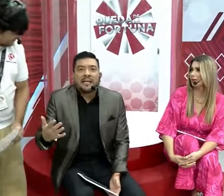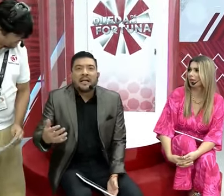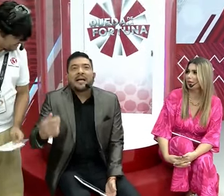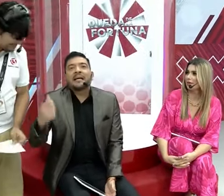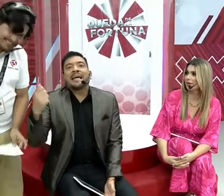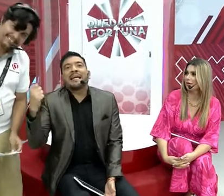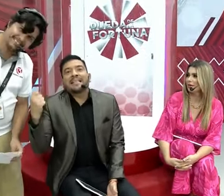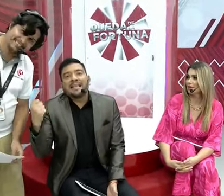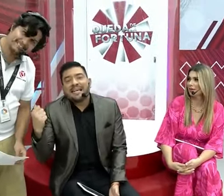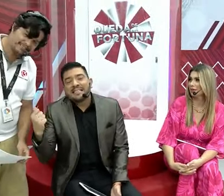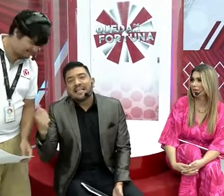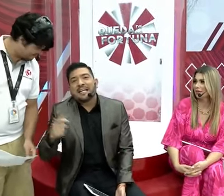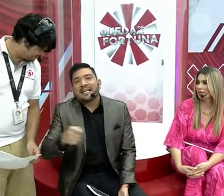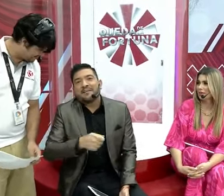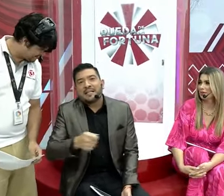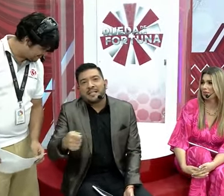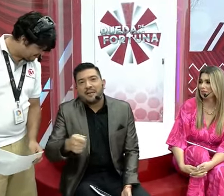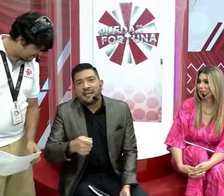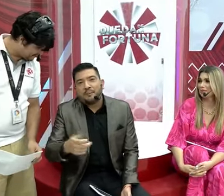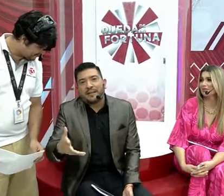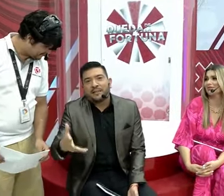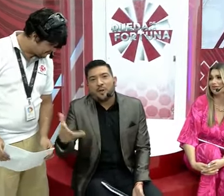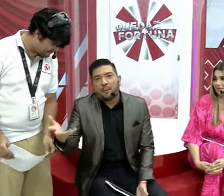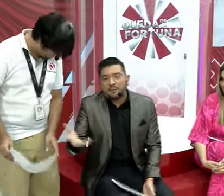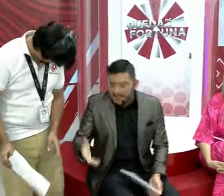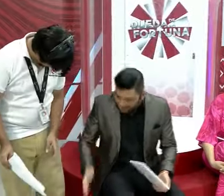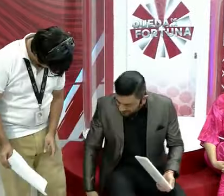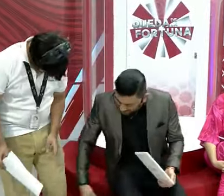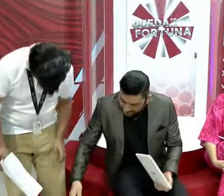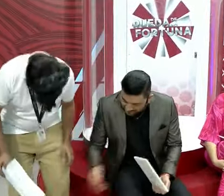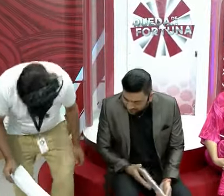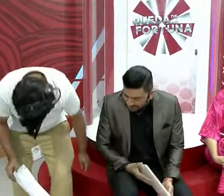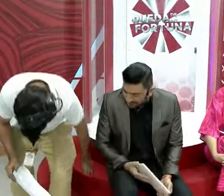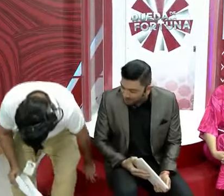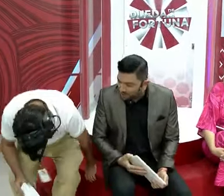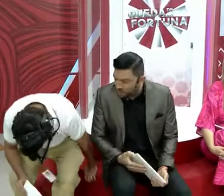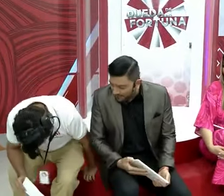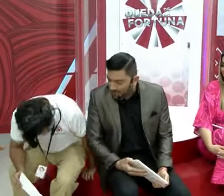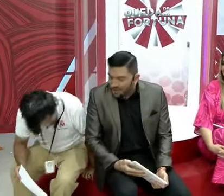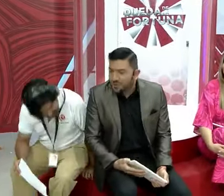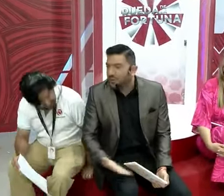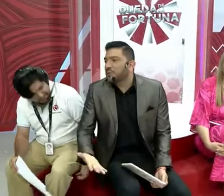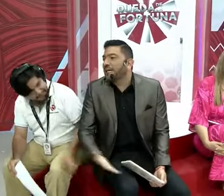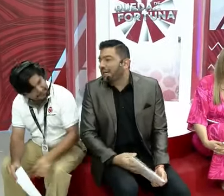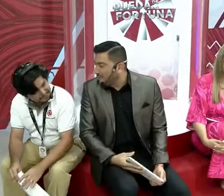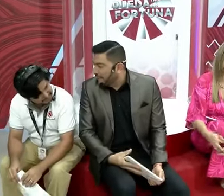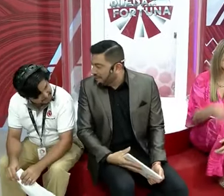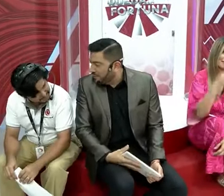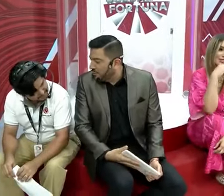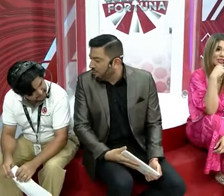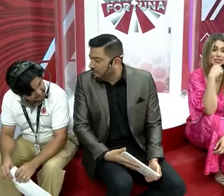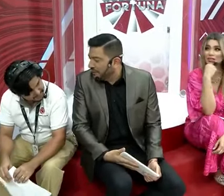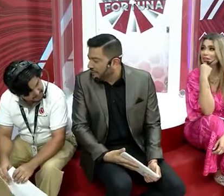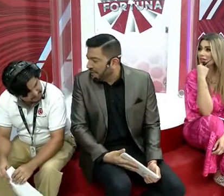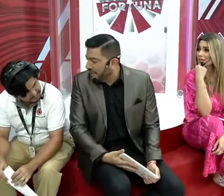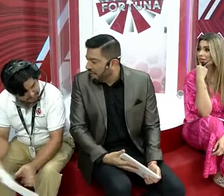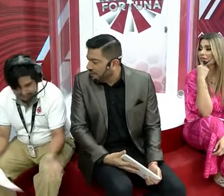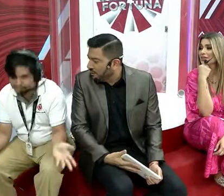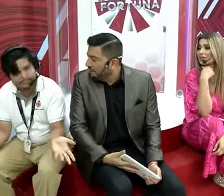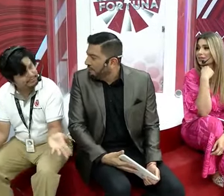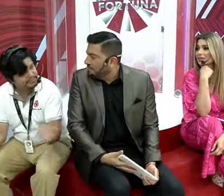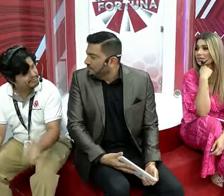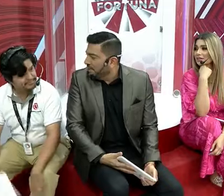está. Él se encarga de abrir, cerrar la puerta y todo para... Siéntese, venga. Lloremos. ¿Qué va a pasar si hoy no tenemos participante